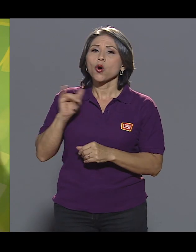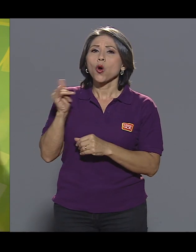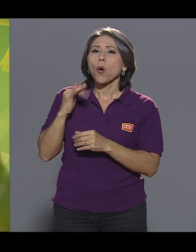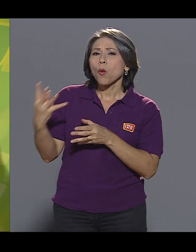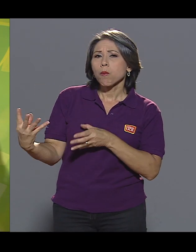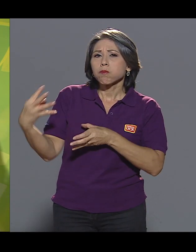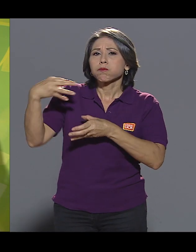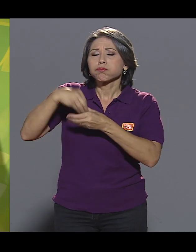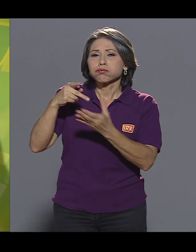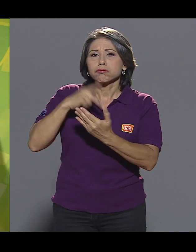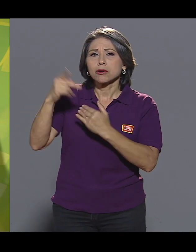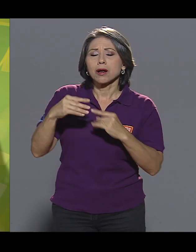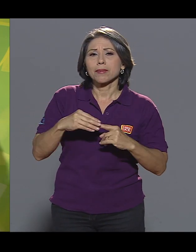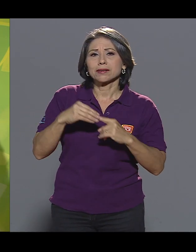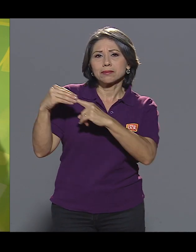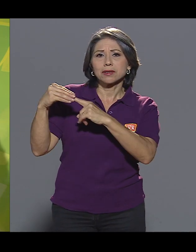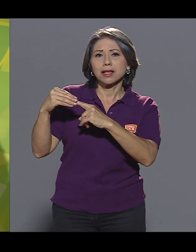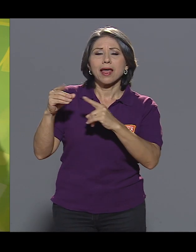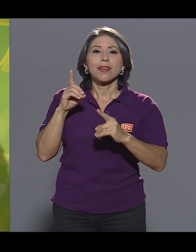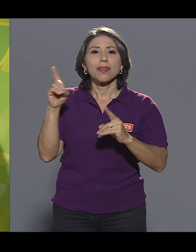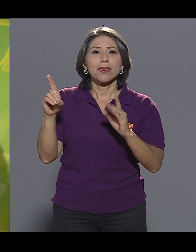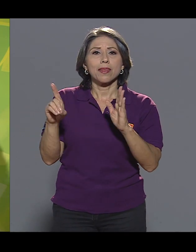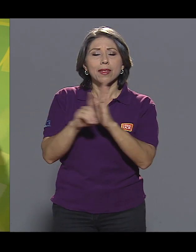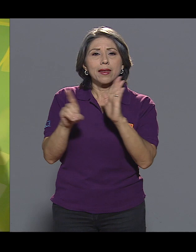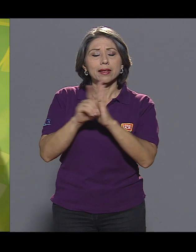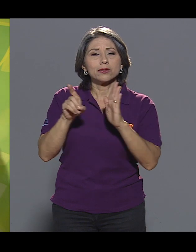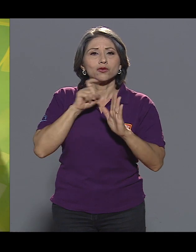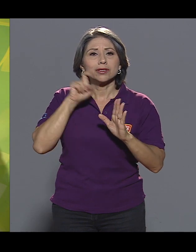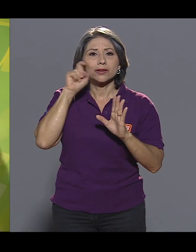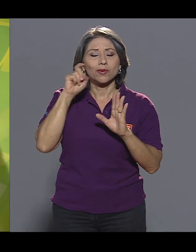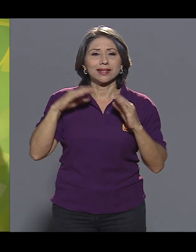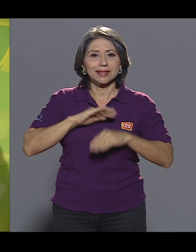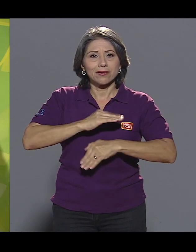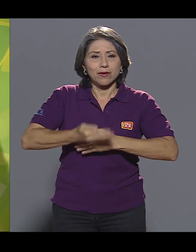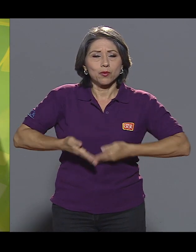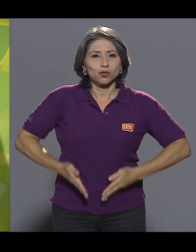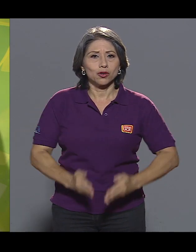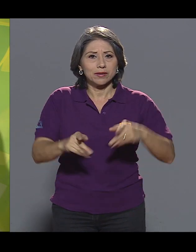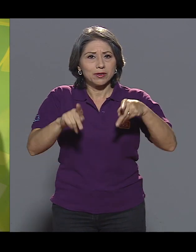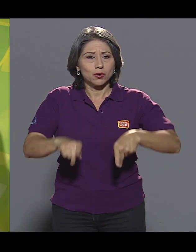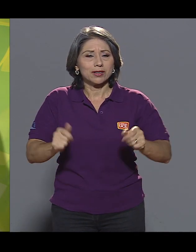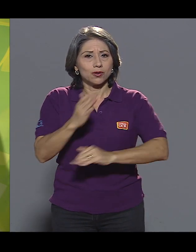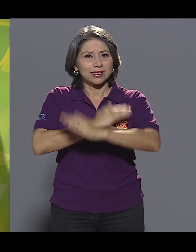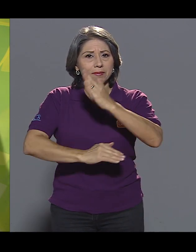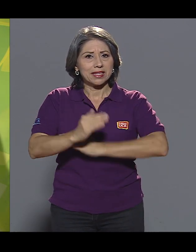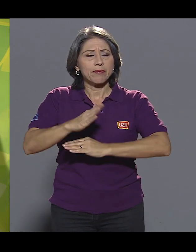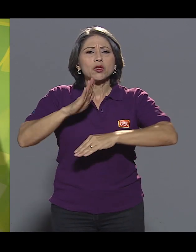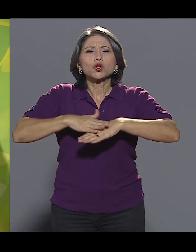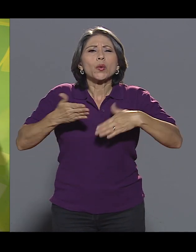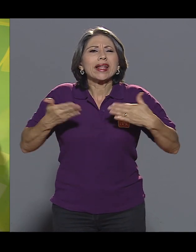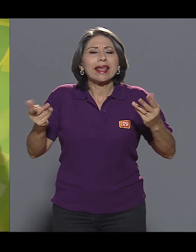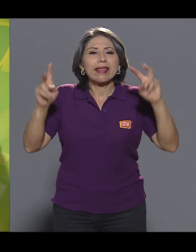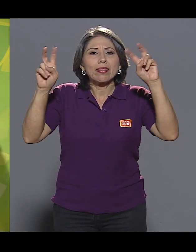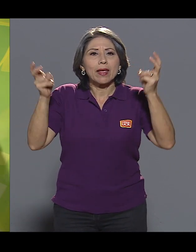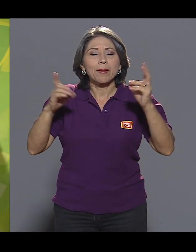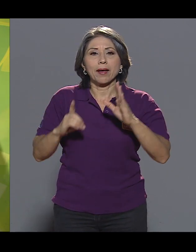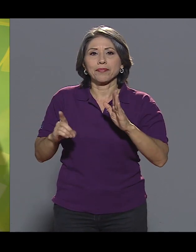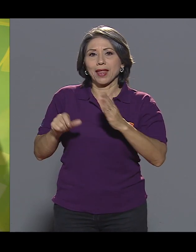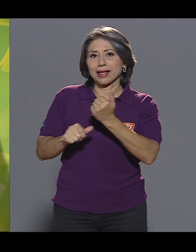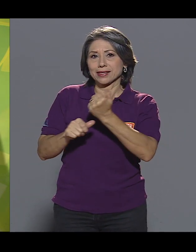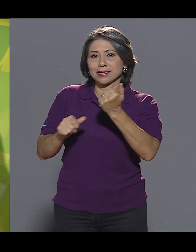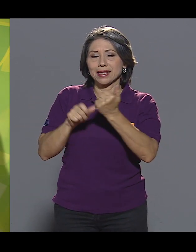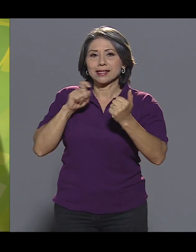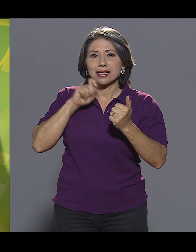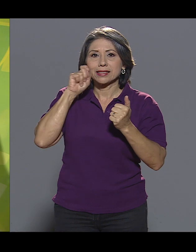estos programas especiales sobre derechos sexuales y reproductivos de personas con discapacidad, sobre la asistencia sexual, ¿verdad? Tanto hoy como